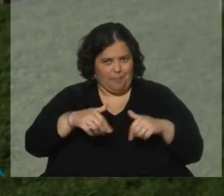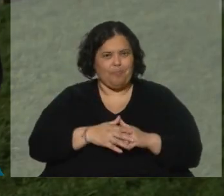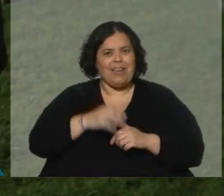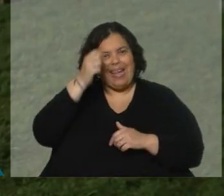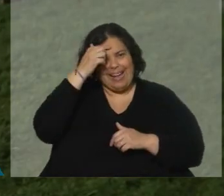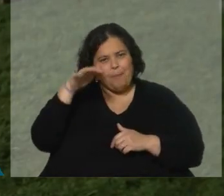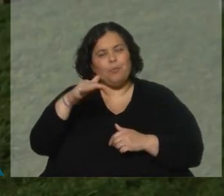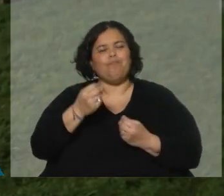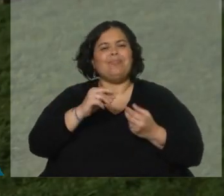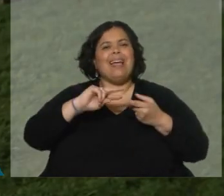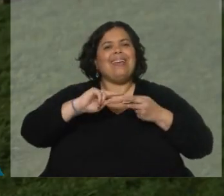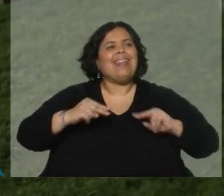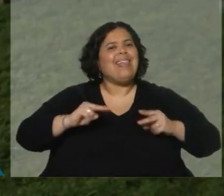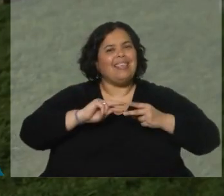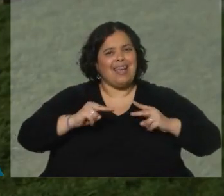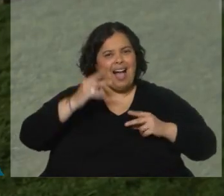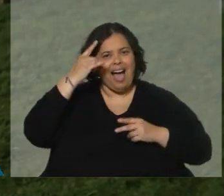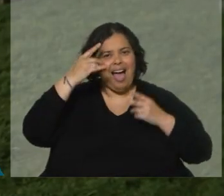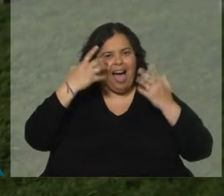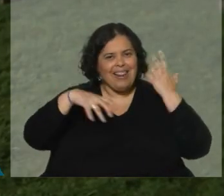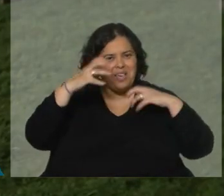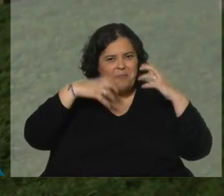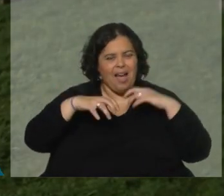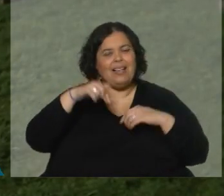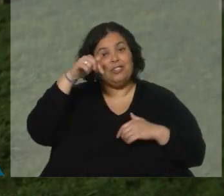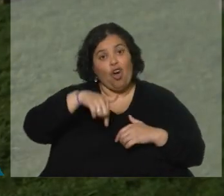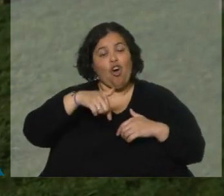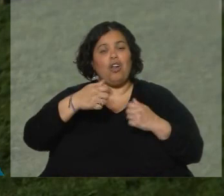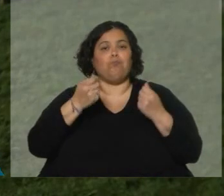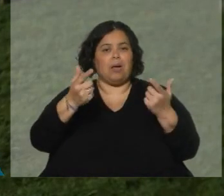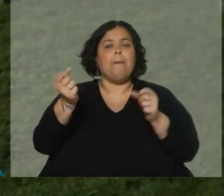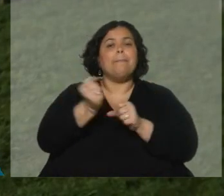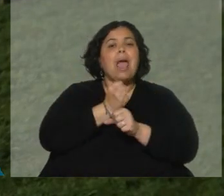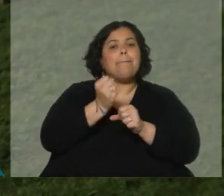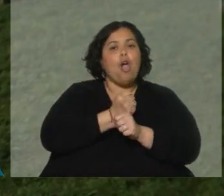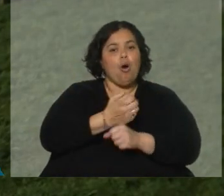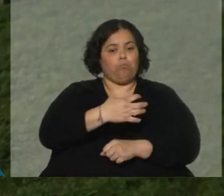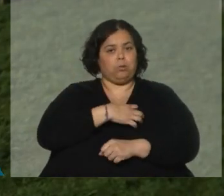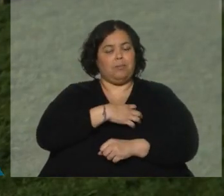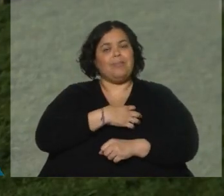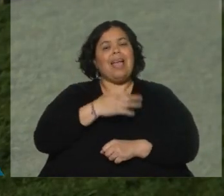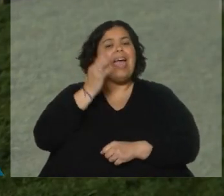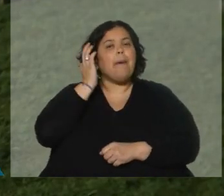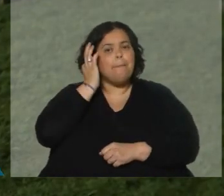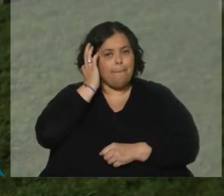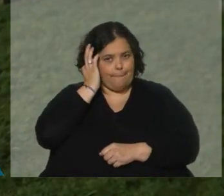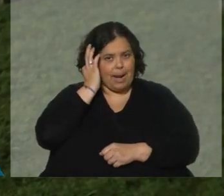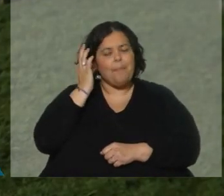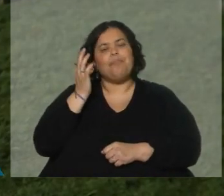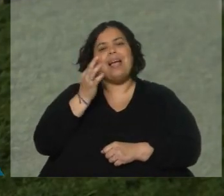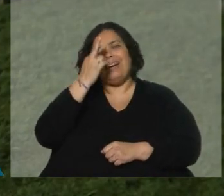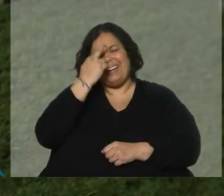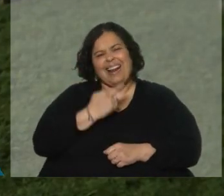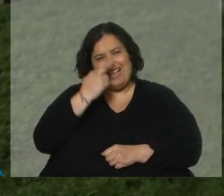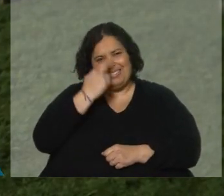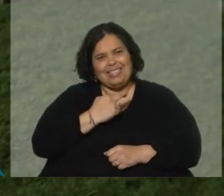el ruedo central acá se coronaron las hembras en la en lo que tiene que ver a la raza aberdi langus y